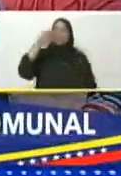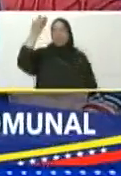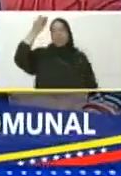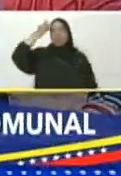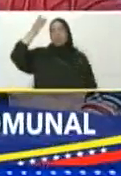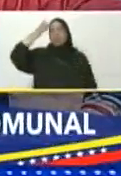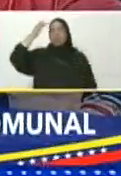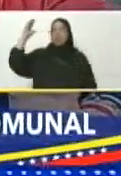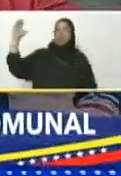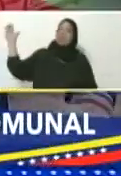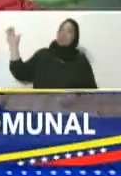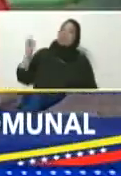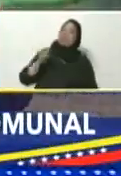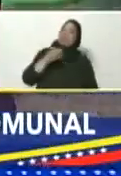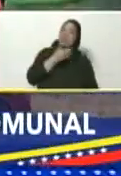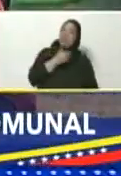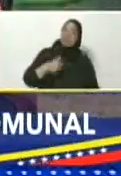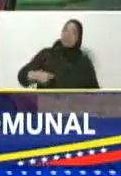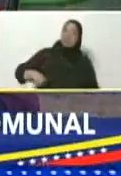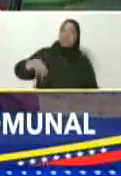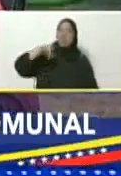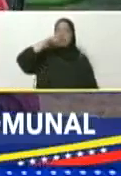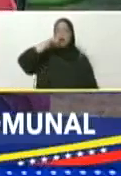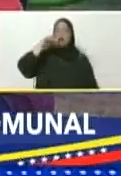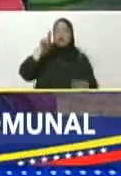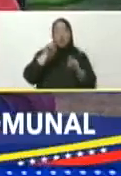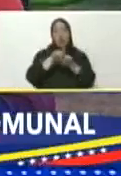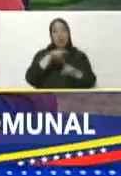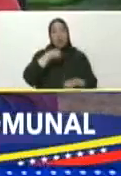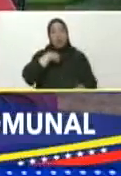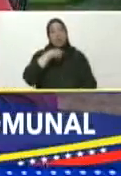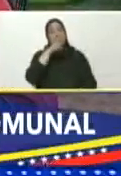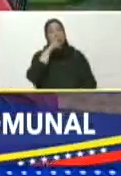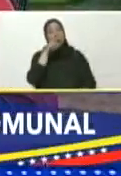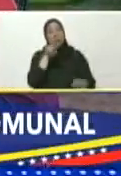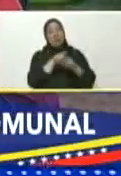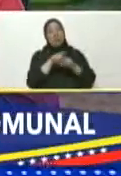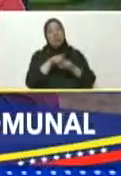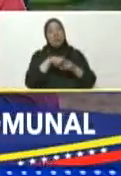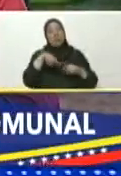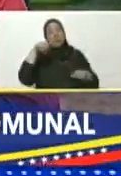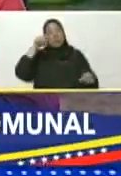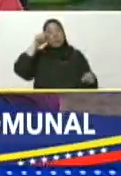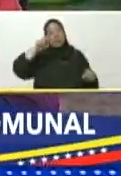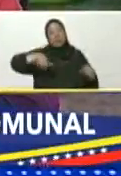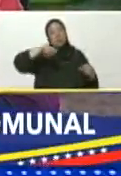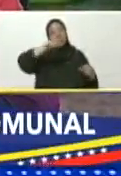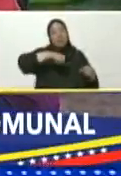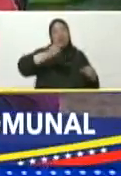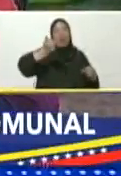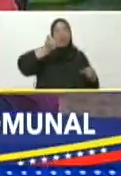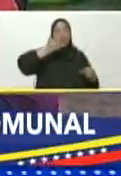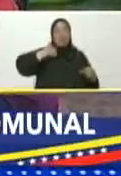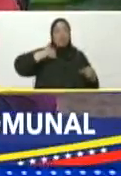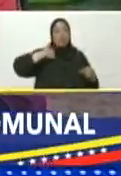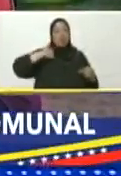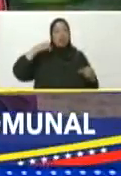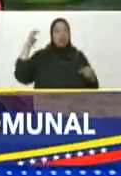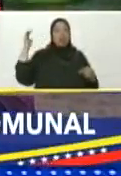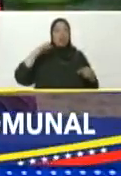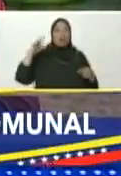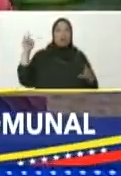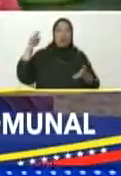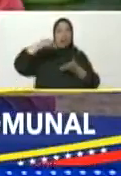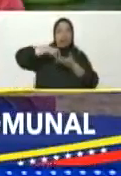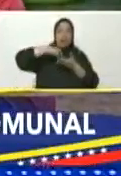a venir para acá. Y yo también. Y todos los carabobeños, cuando sabemos que el presidente Nicolás Maduro viene